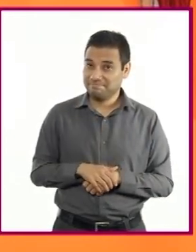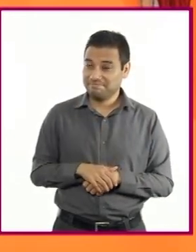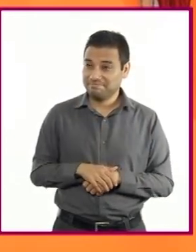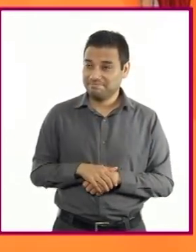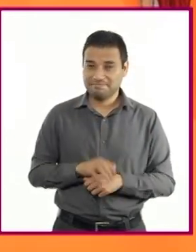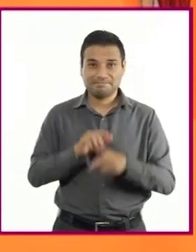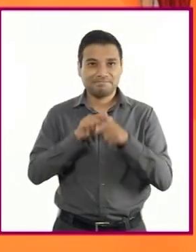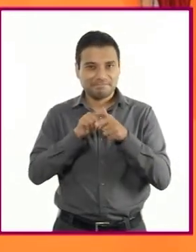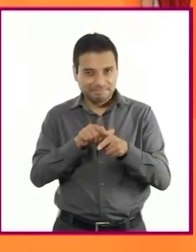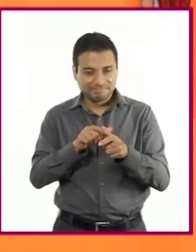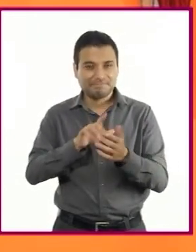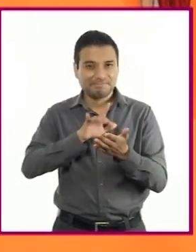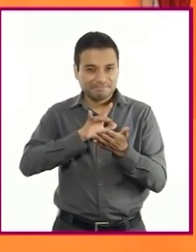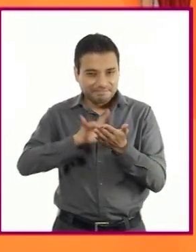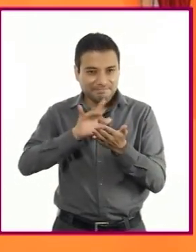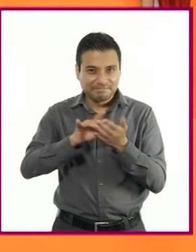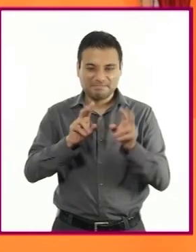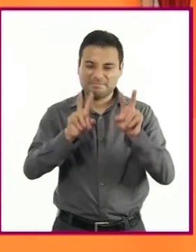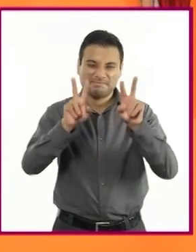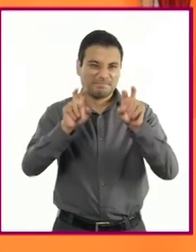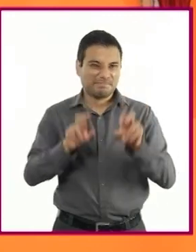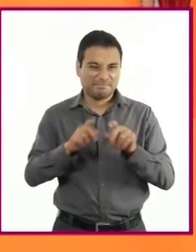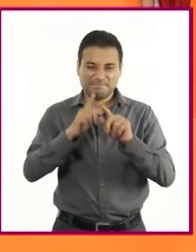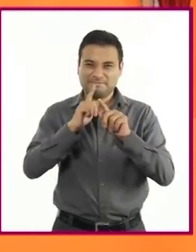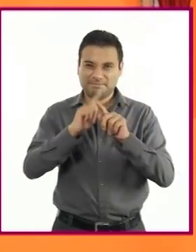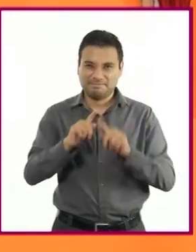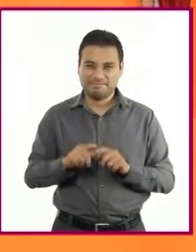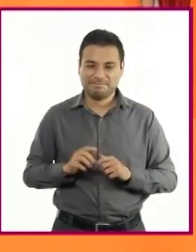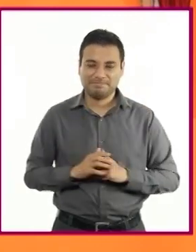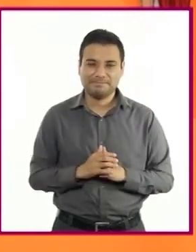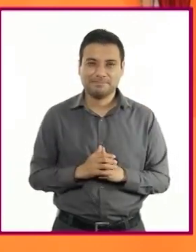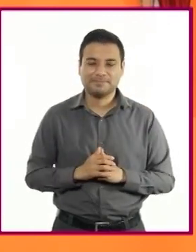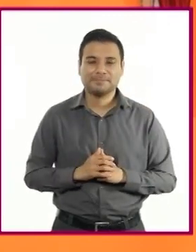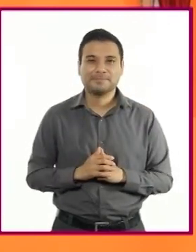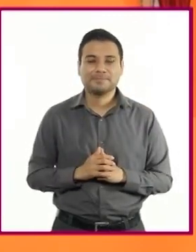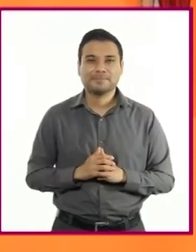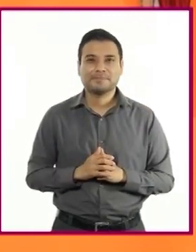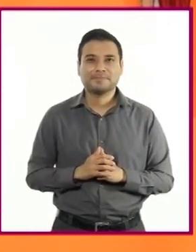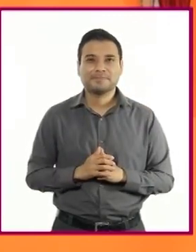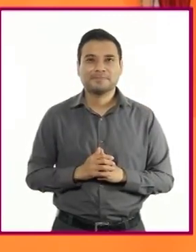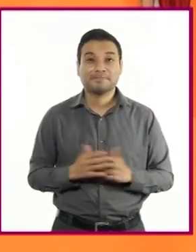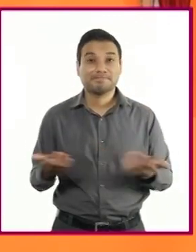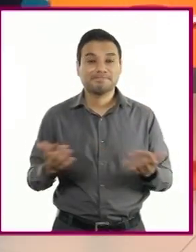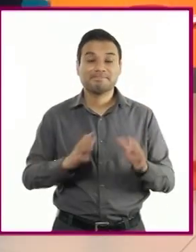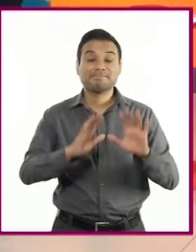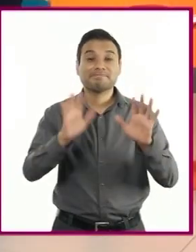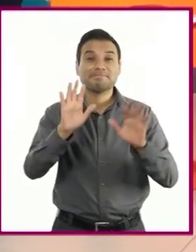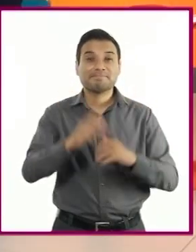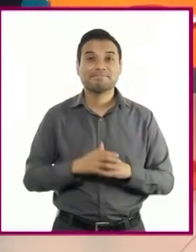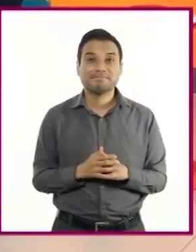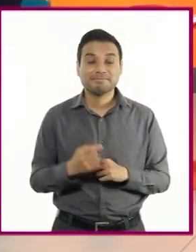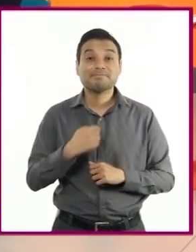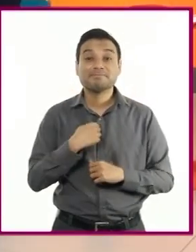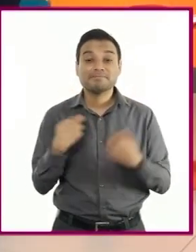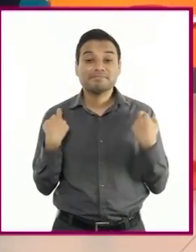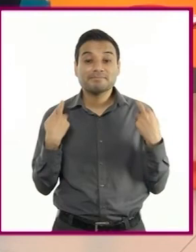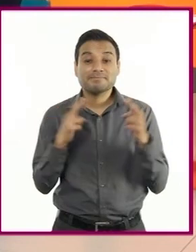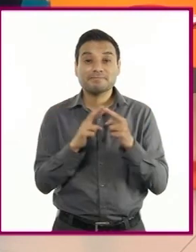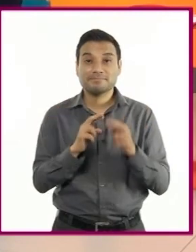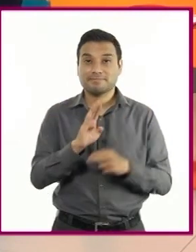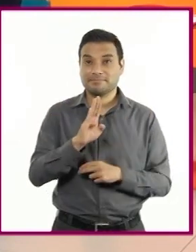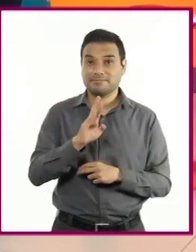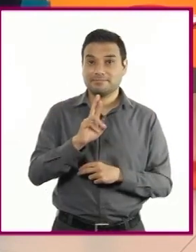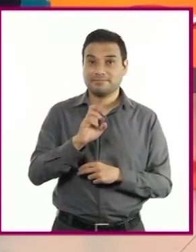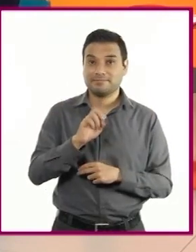seguir reforzando los aprendizajes de las alumnas y alumnos. Me despido. Soy la maestra